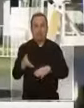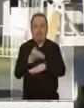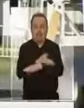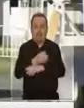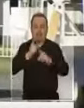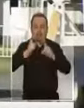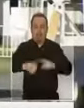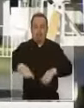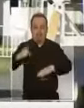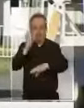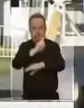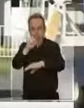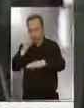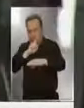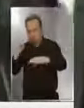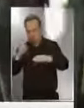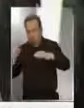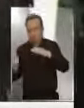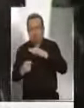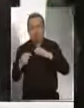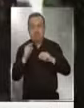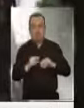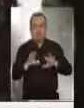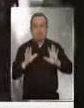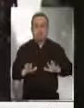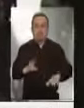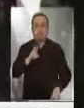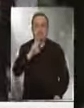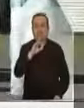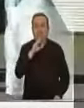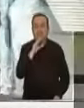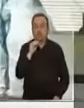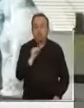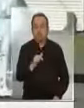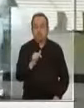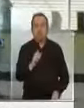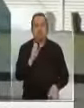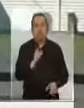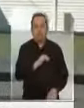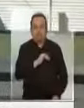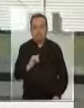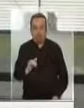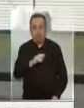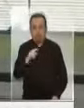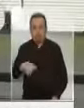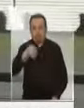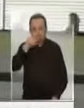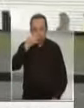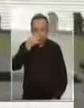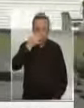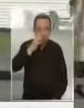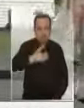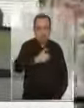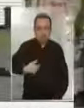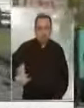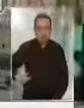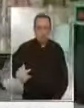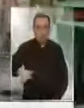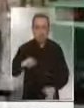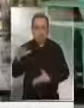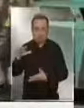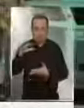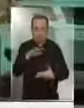había que sanitizar la carga. Una espera de casi 20 minutos en el que el mandatario verificó en terreno la primera de